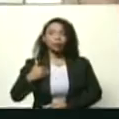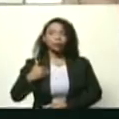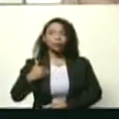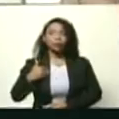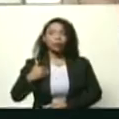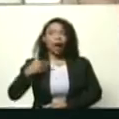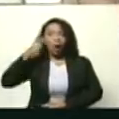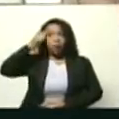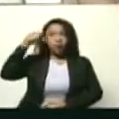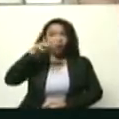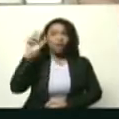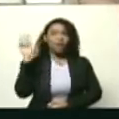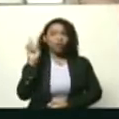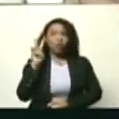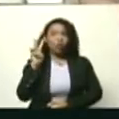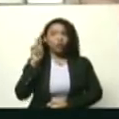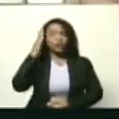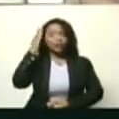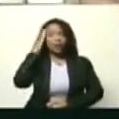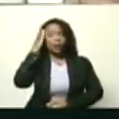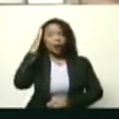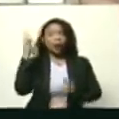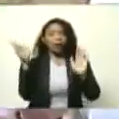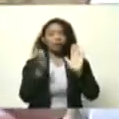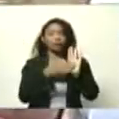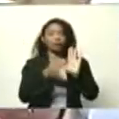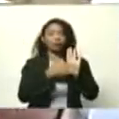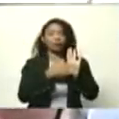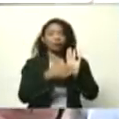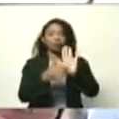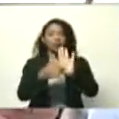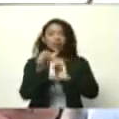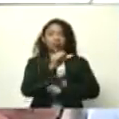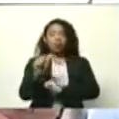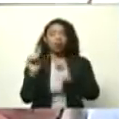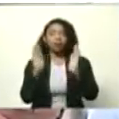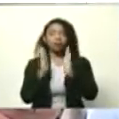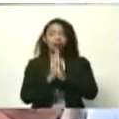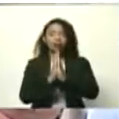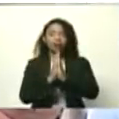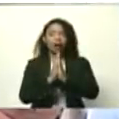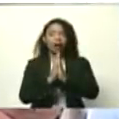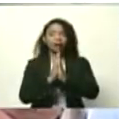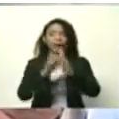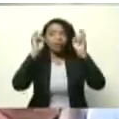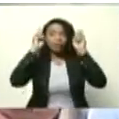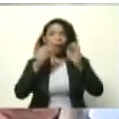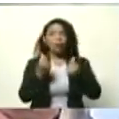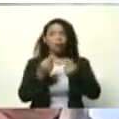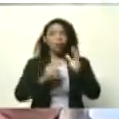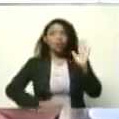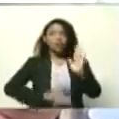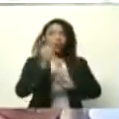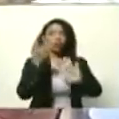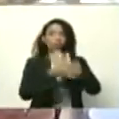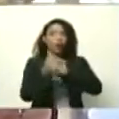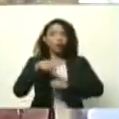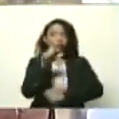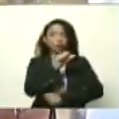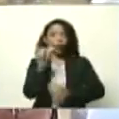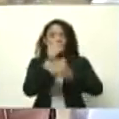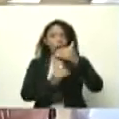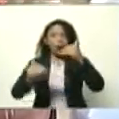que el pueblo venezolano conozca en el marco de esta Semana Santa, en el marco económico en que se desarrolló esta Semana